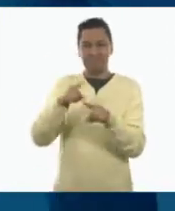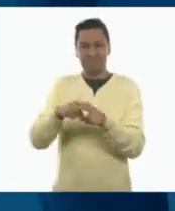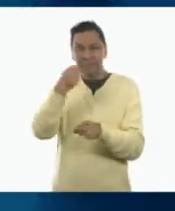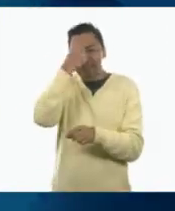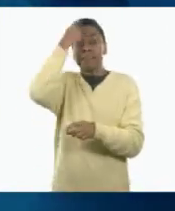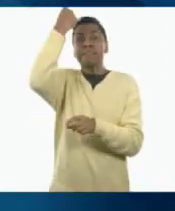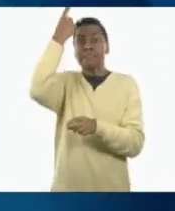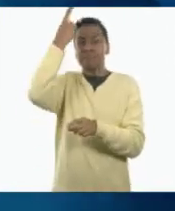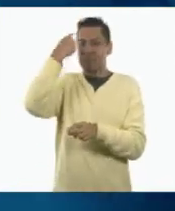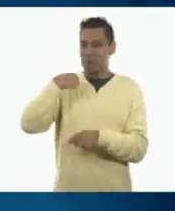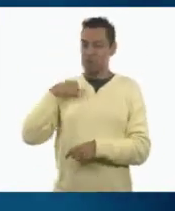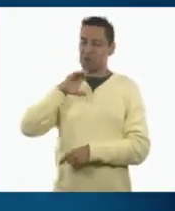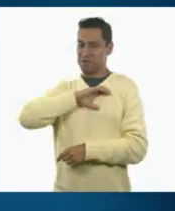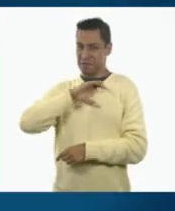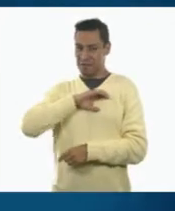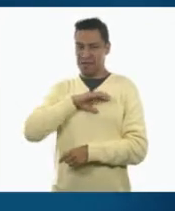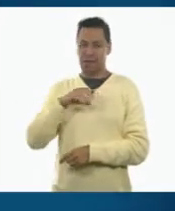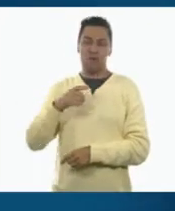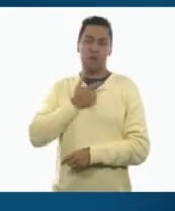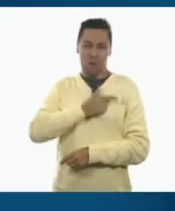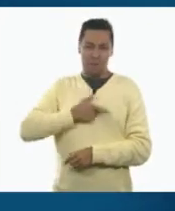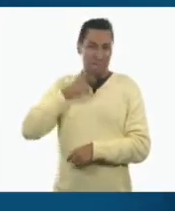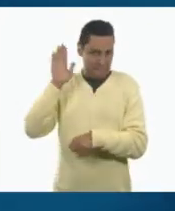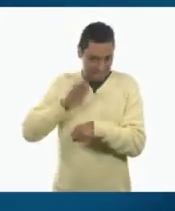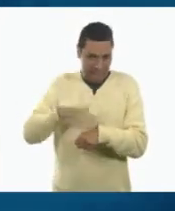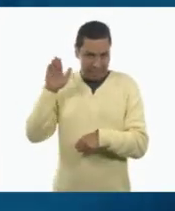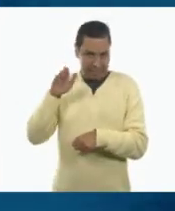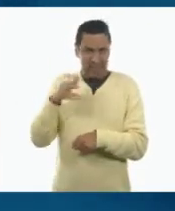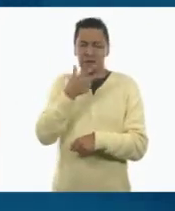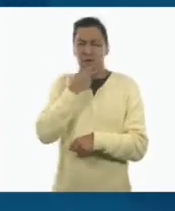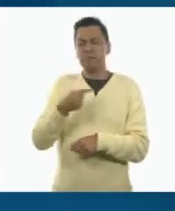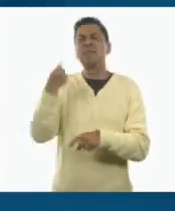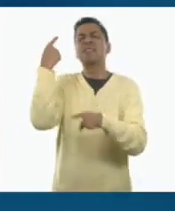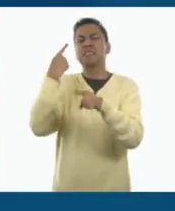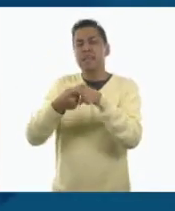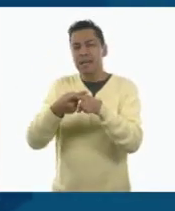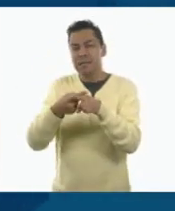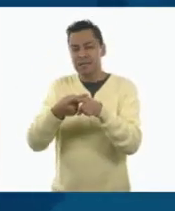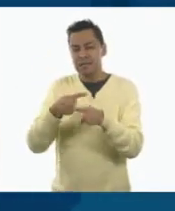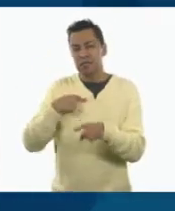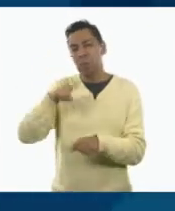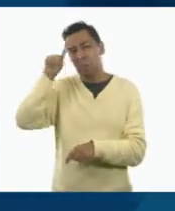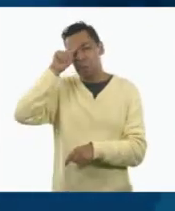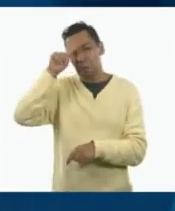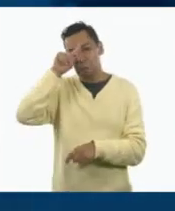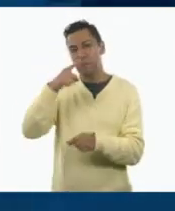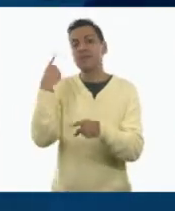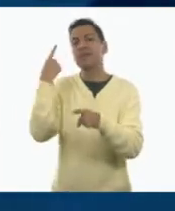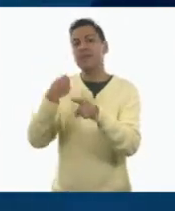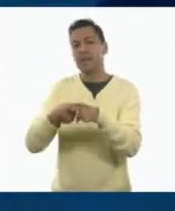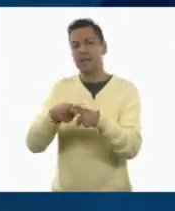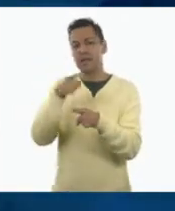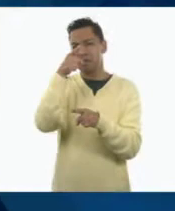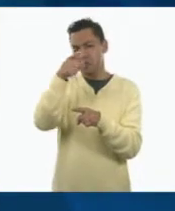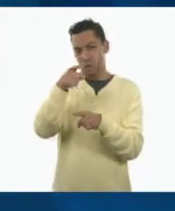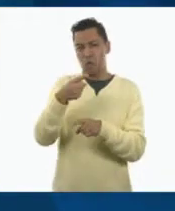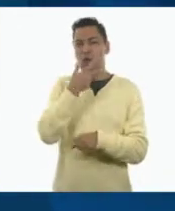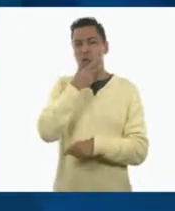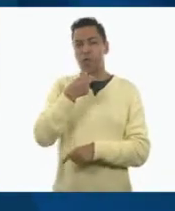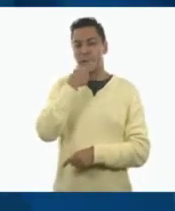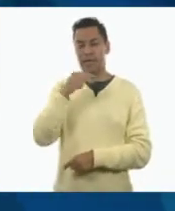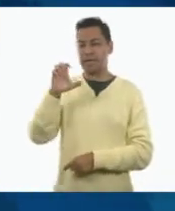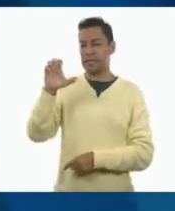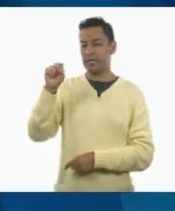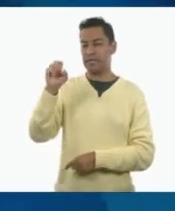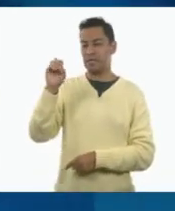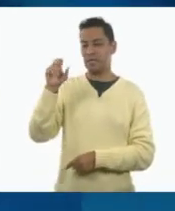mis fábulas favoritas, mis autores favoritos. Puedo recomendarte que revises las fábulas de Esopo,